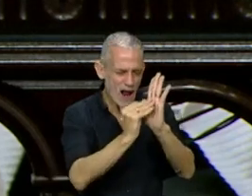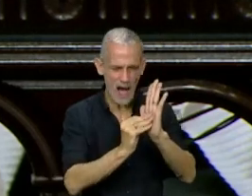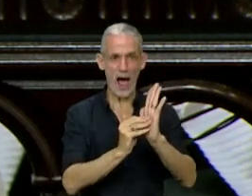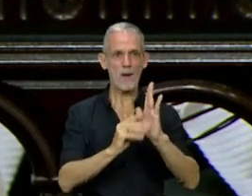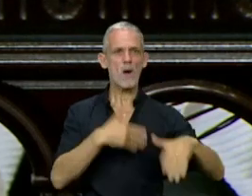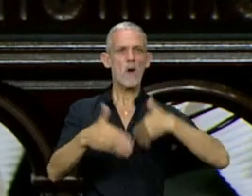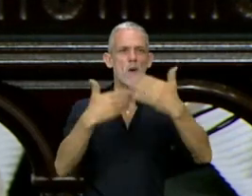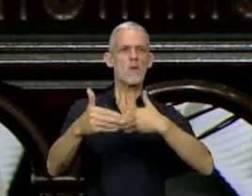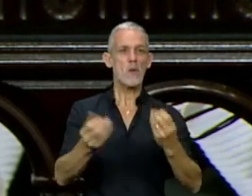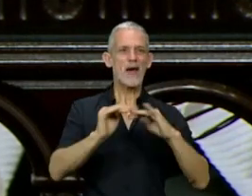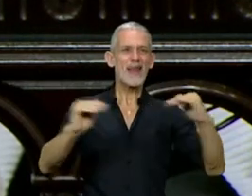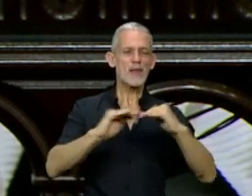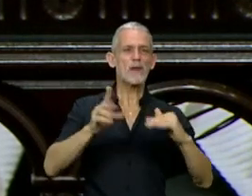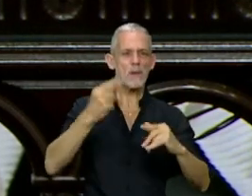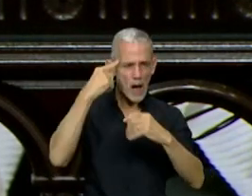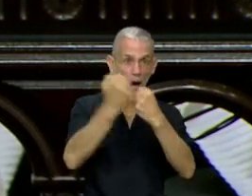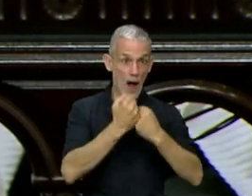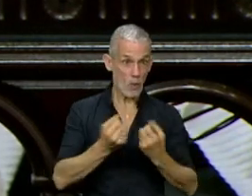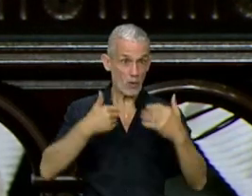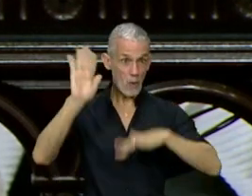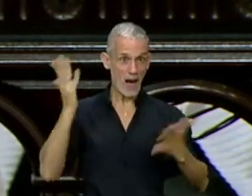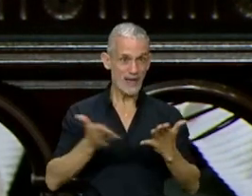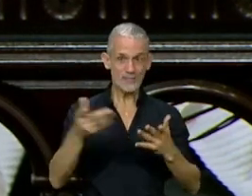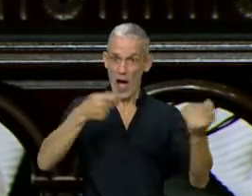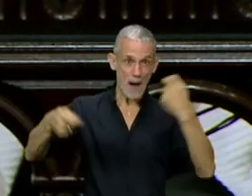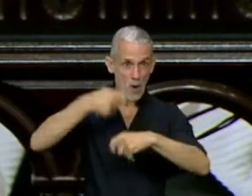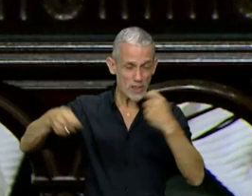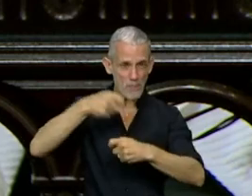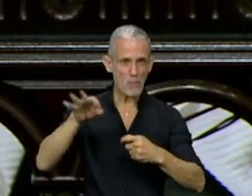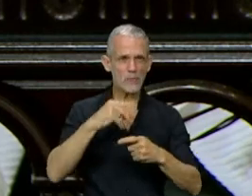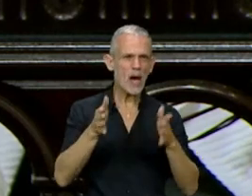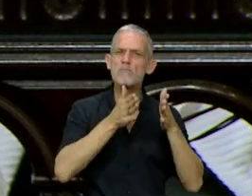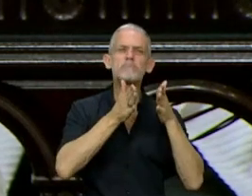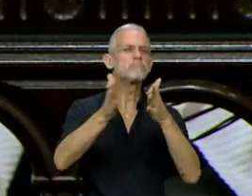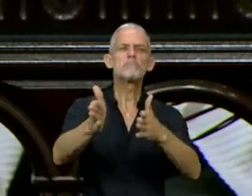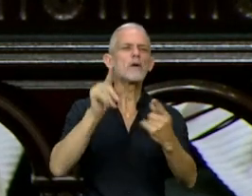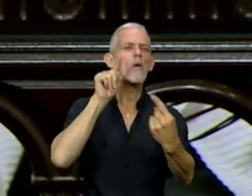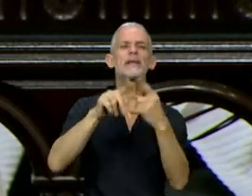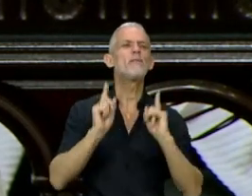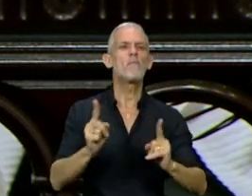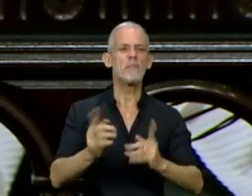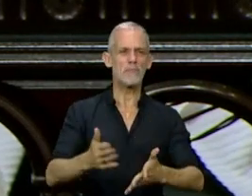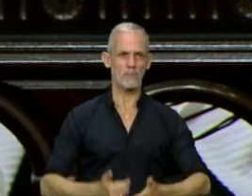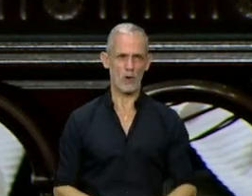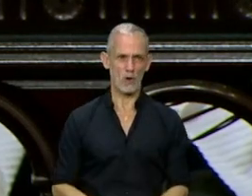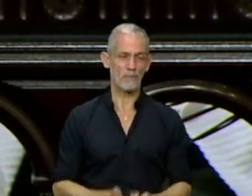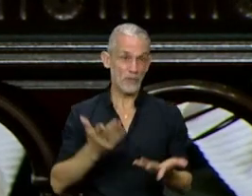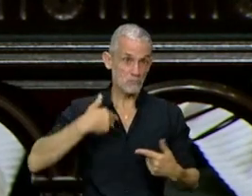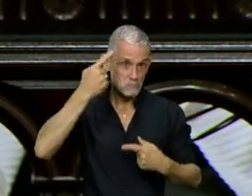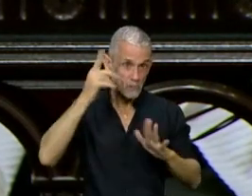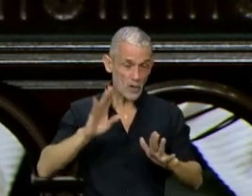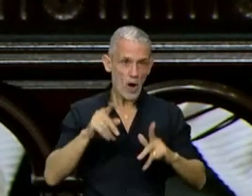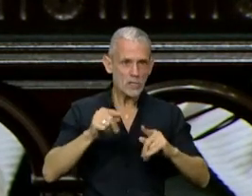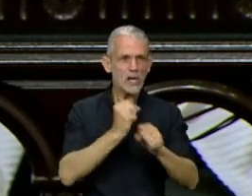permitían avanzar en mayores niveles de consenso sin desvirtuar la orientación general del presupuesto. Y creo que